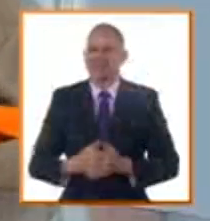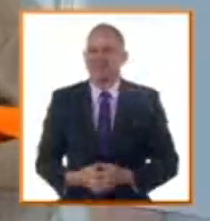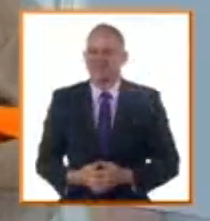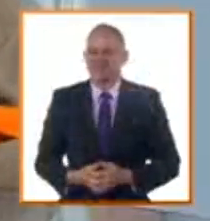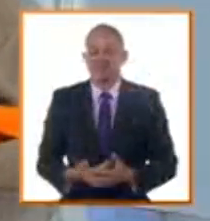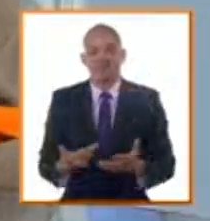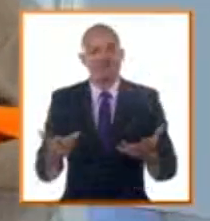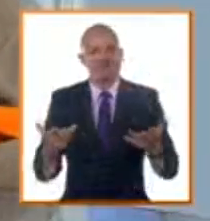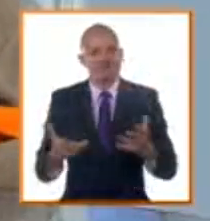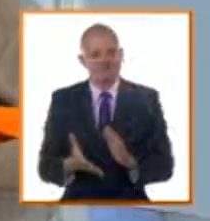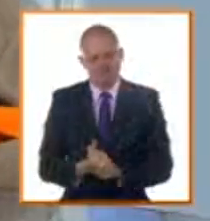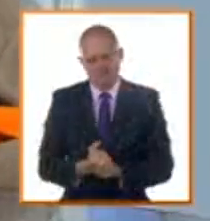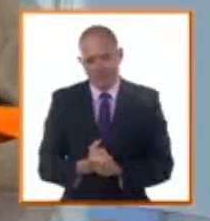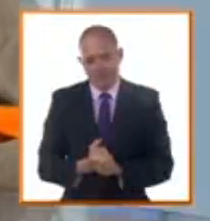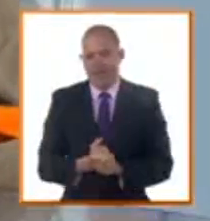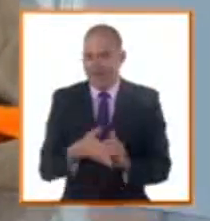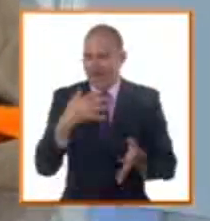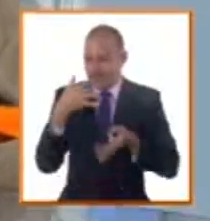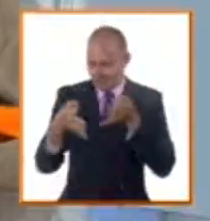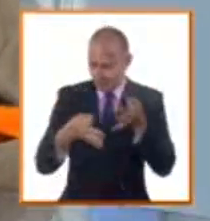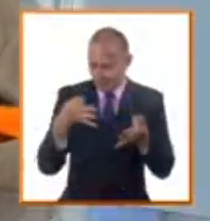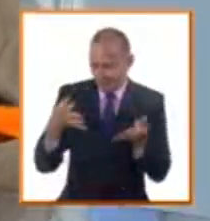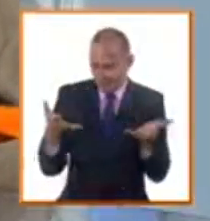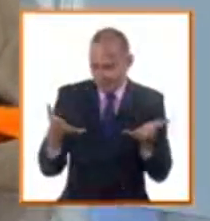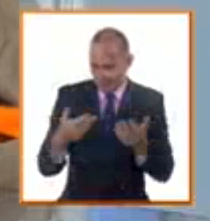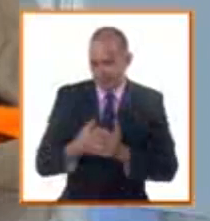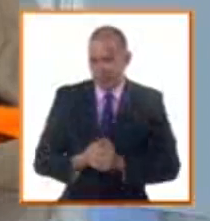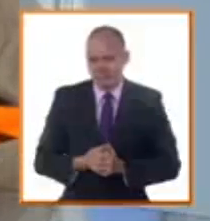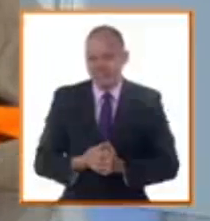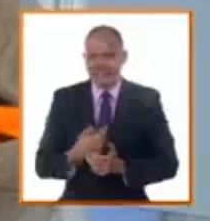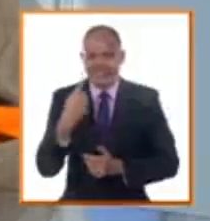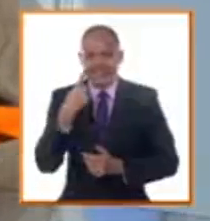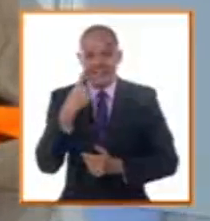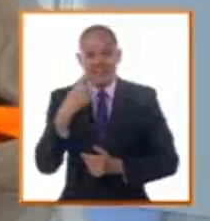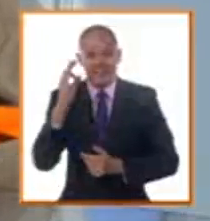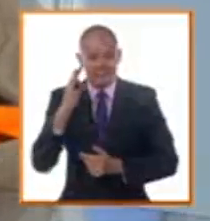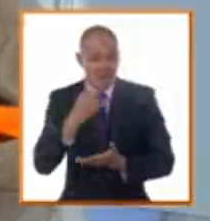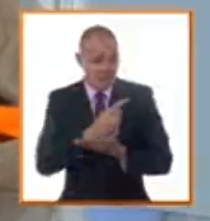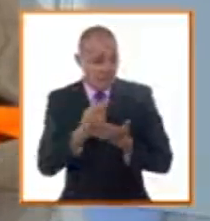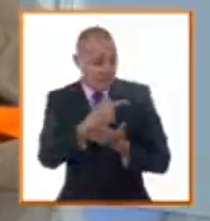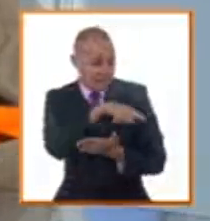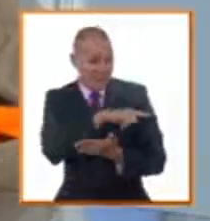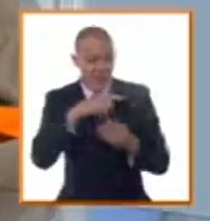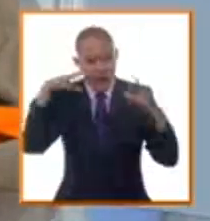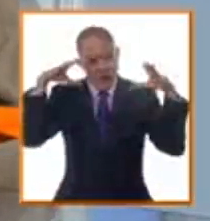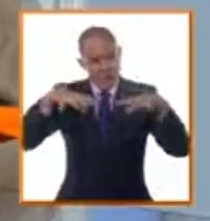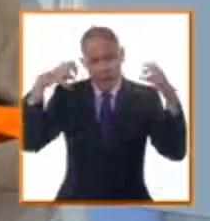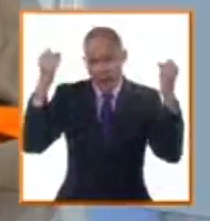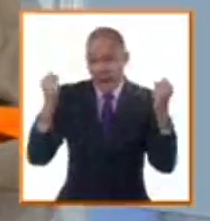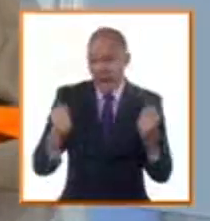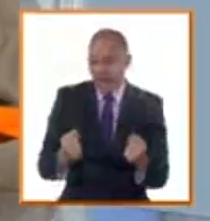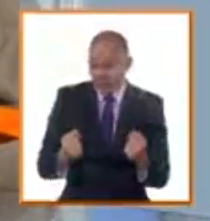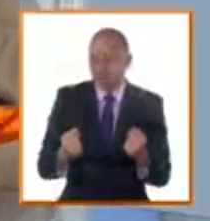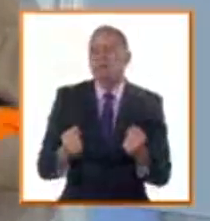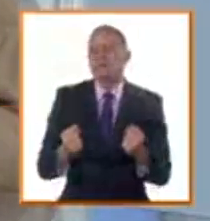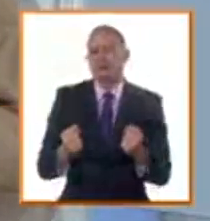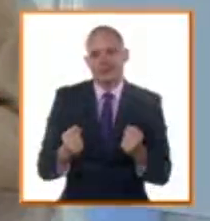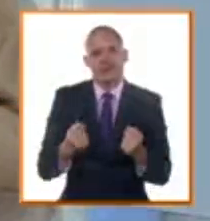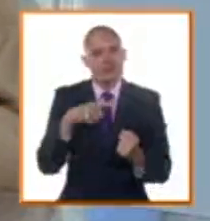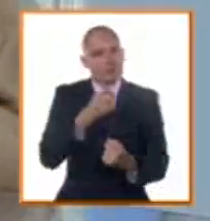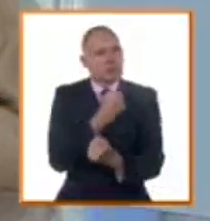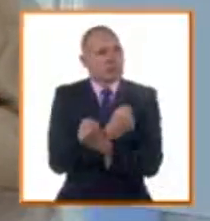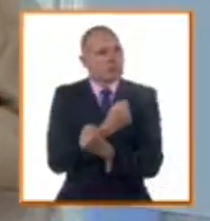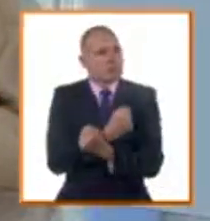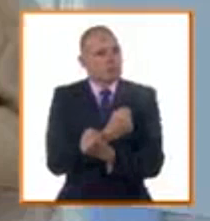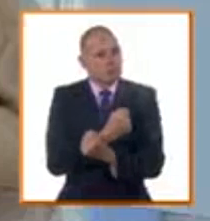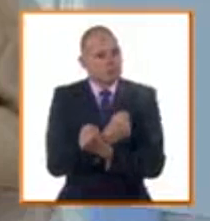fenómeno meteorológico extremo, son las lluvias intensas, considerado un fenómeno meteorológico extremo, peligroso, pero no nos